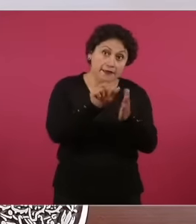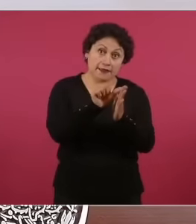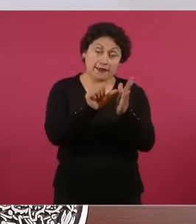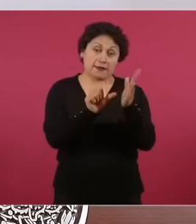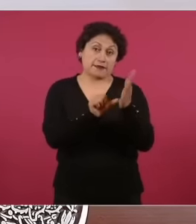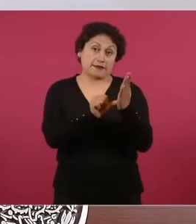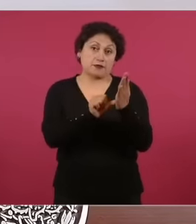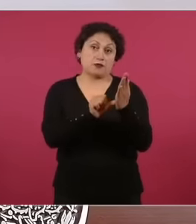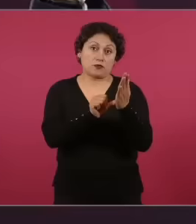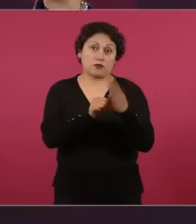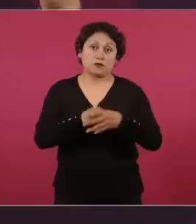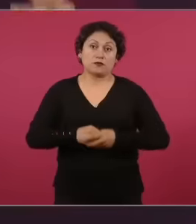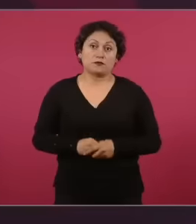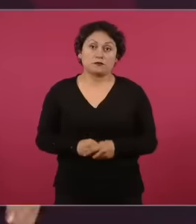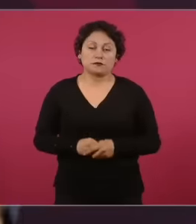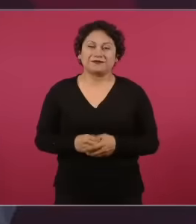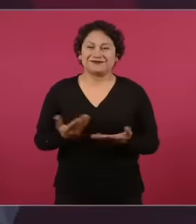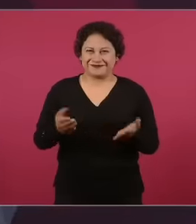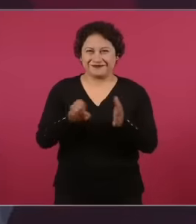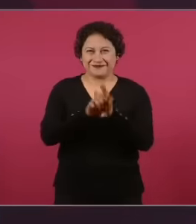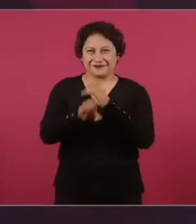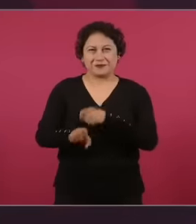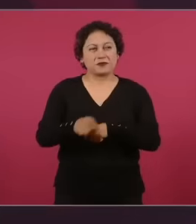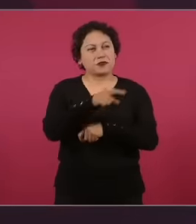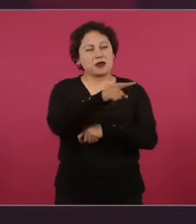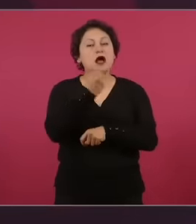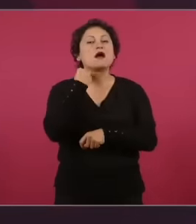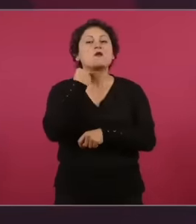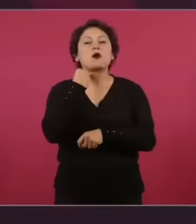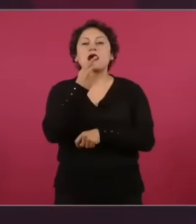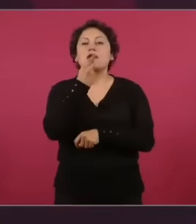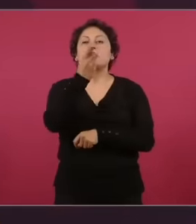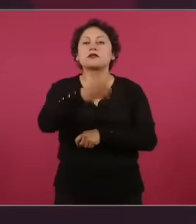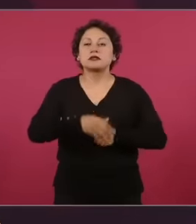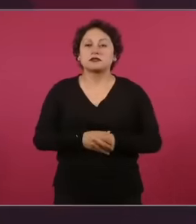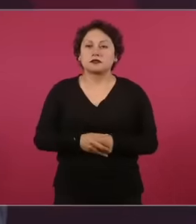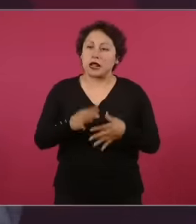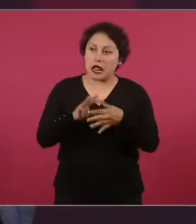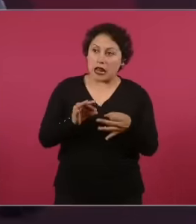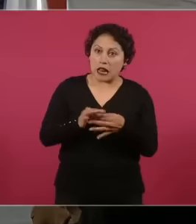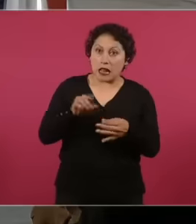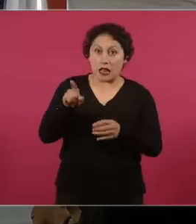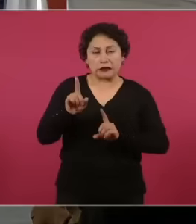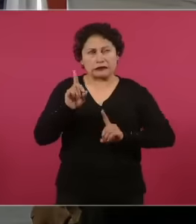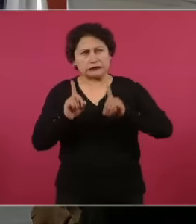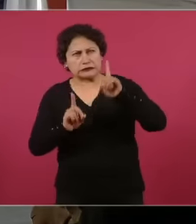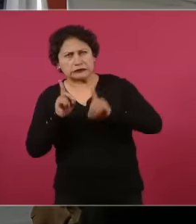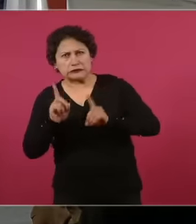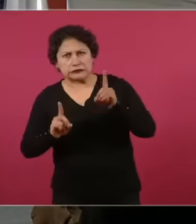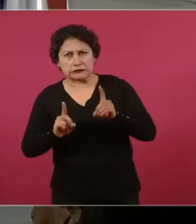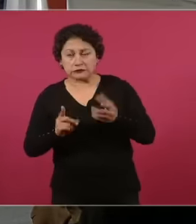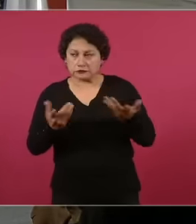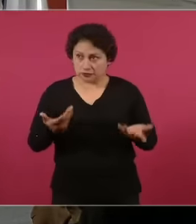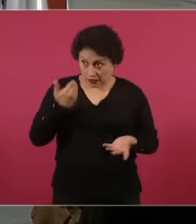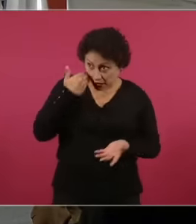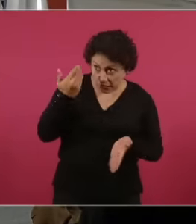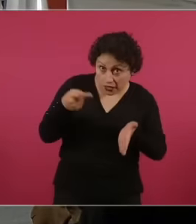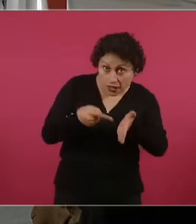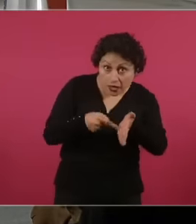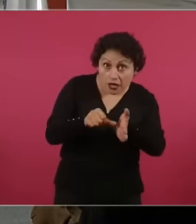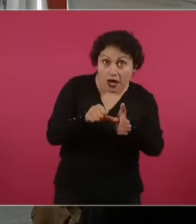¿Qué quiere, dicen los abogados, que le lea el artículo? Y es una gran ofensa.